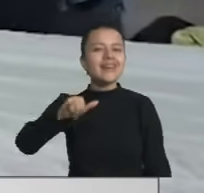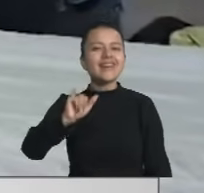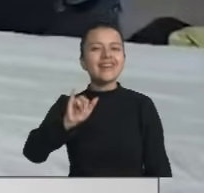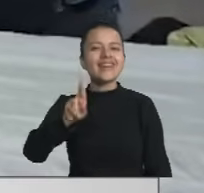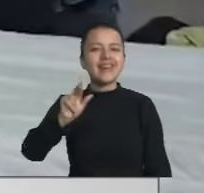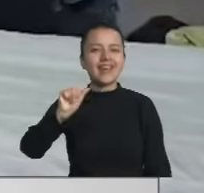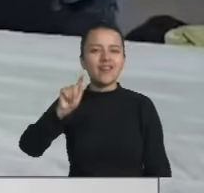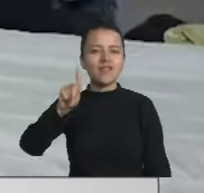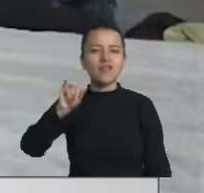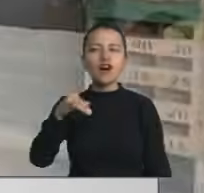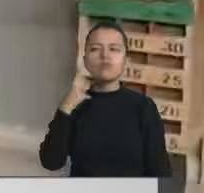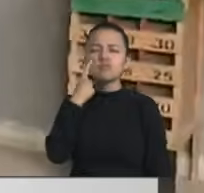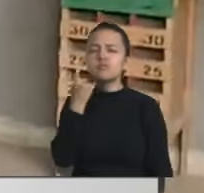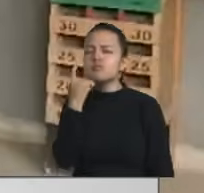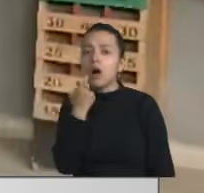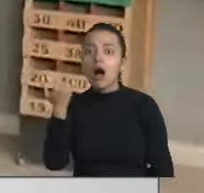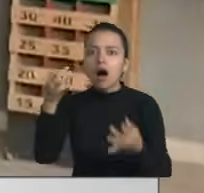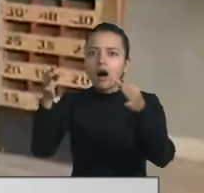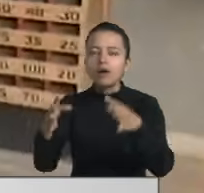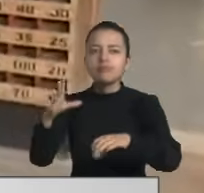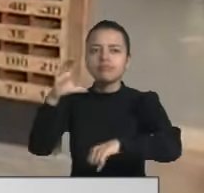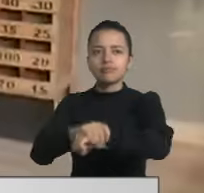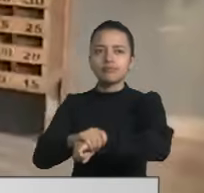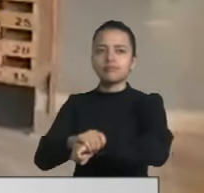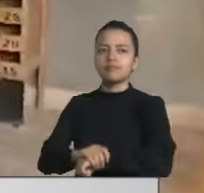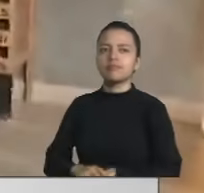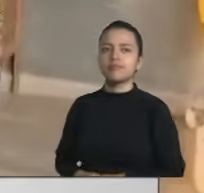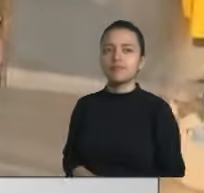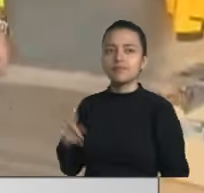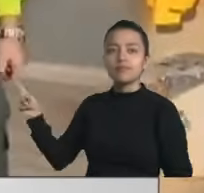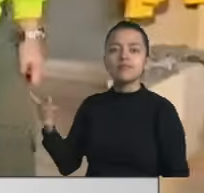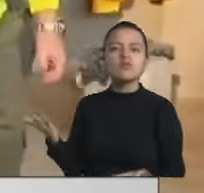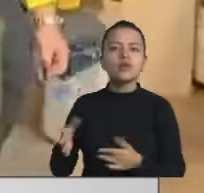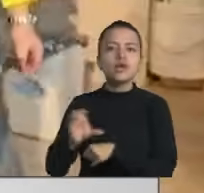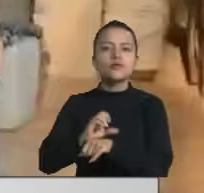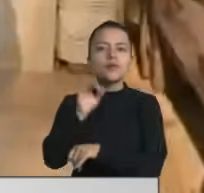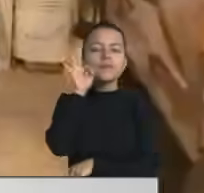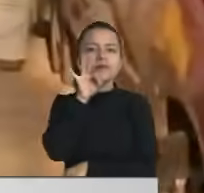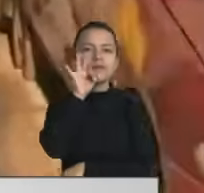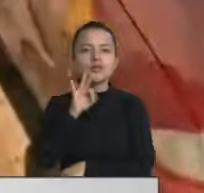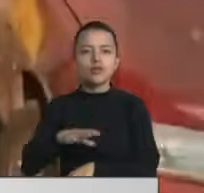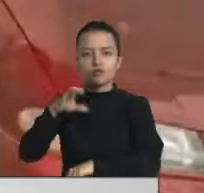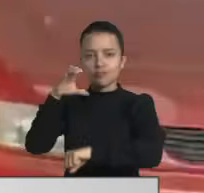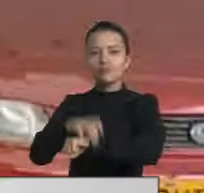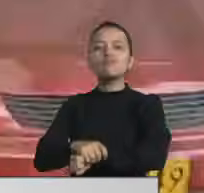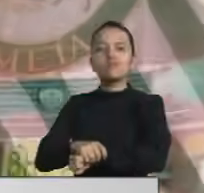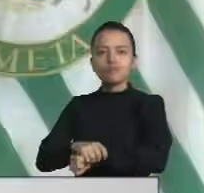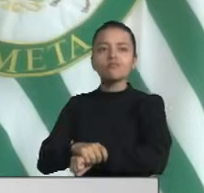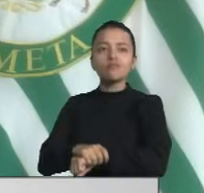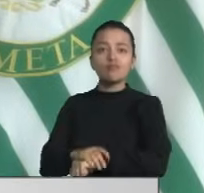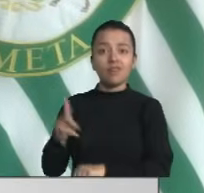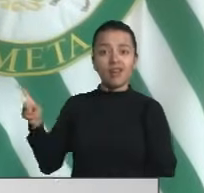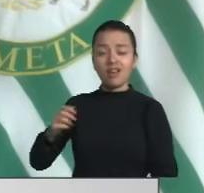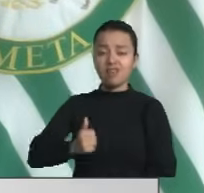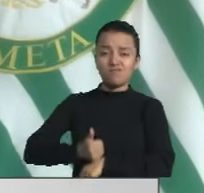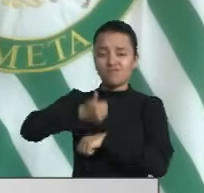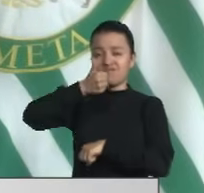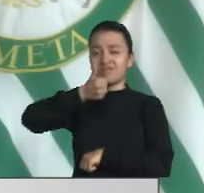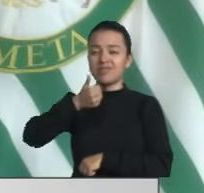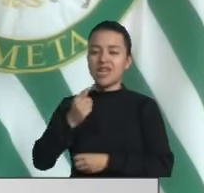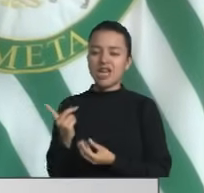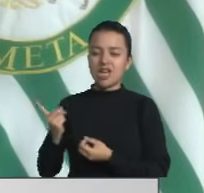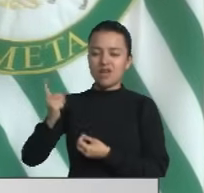era uno de los más buscados en el departamento del Meta. En la ciudad de Villavicencio fue capturado alias Jirafa, cabecilla del Clan del